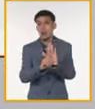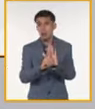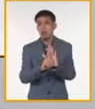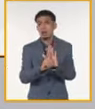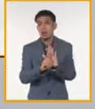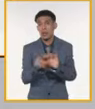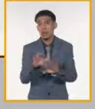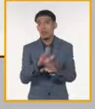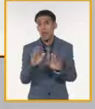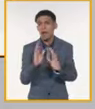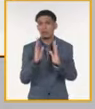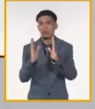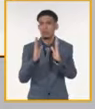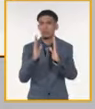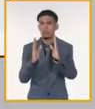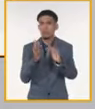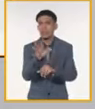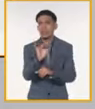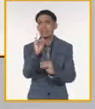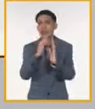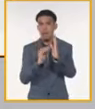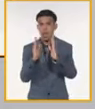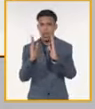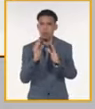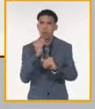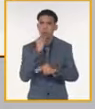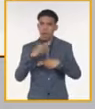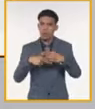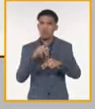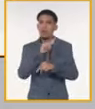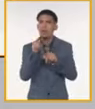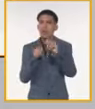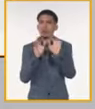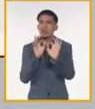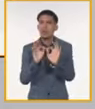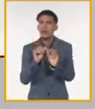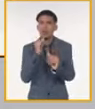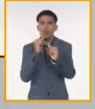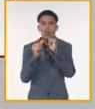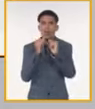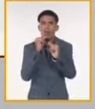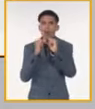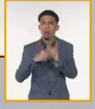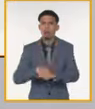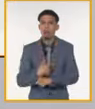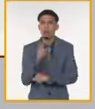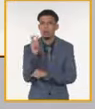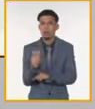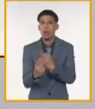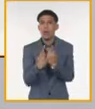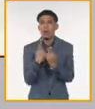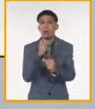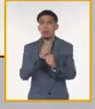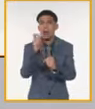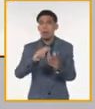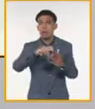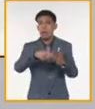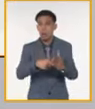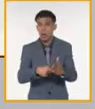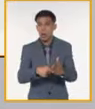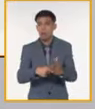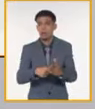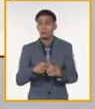dado un plazo de eh eh de 6 meses hay una pregunta que siempre hacen los creadores y artistas que contratan trabajadores eh aquí